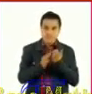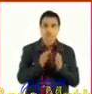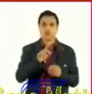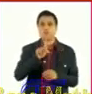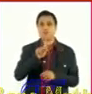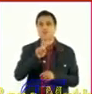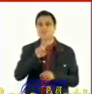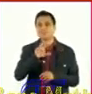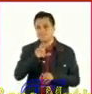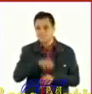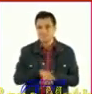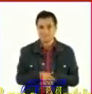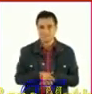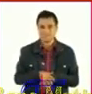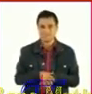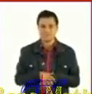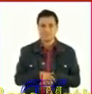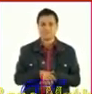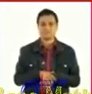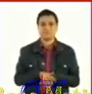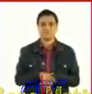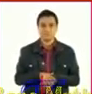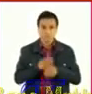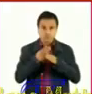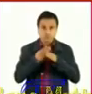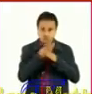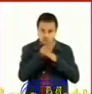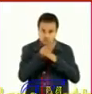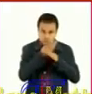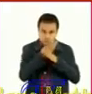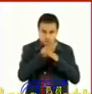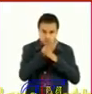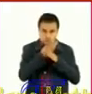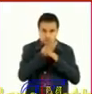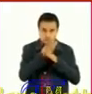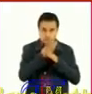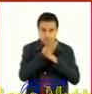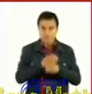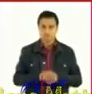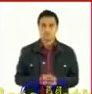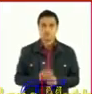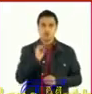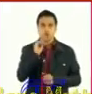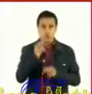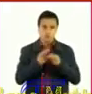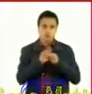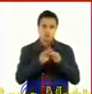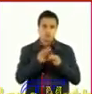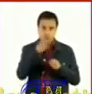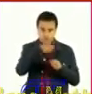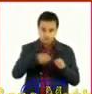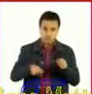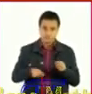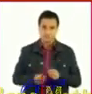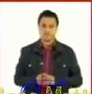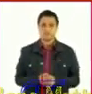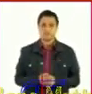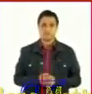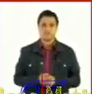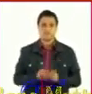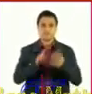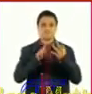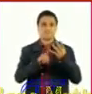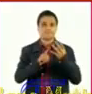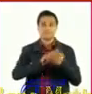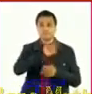necesitamos, utilizando el arco y la cegueta, así como el exacto para cortes precisos. Unir